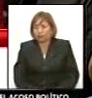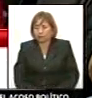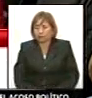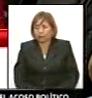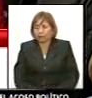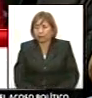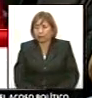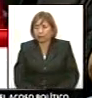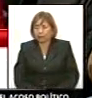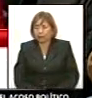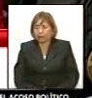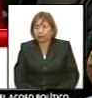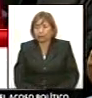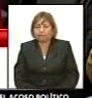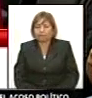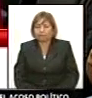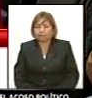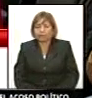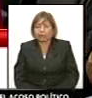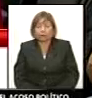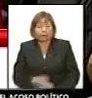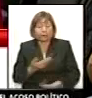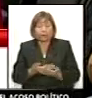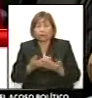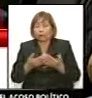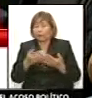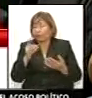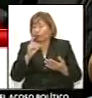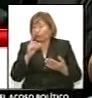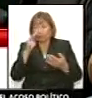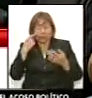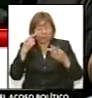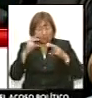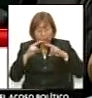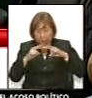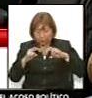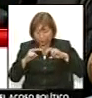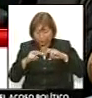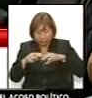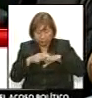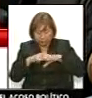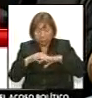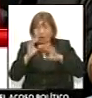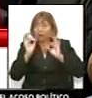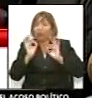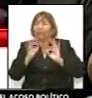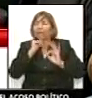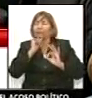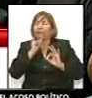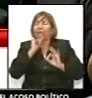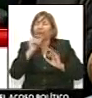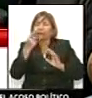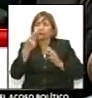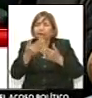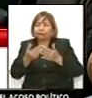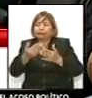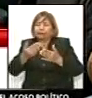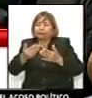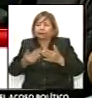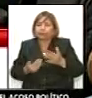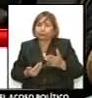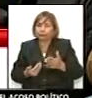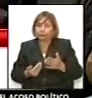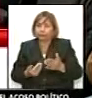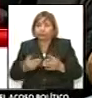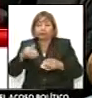estamos conociendo por estos indicios. Y aquí no estamos en el proceso de investigación, Presidenta, aquí estamos en la fase preliminar y